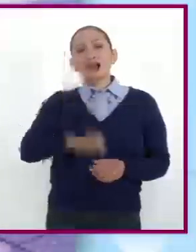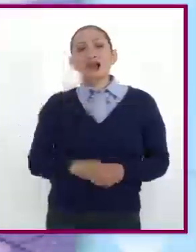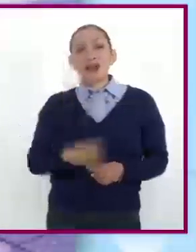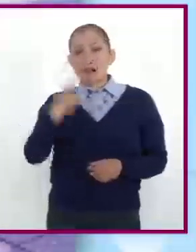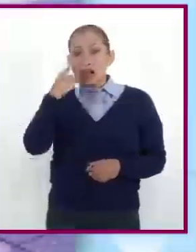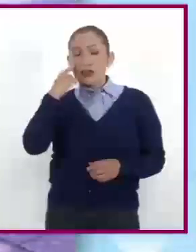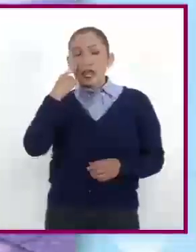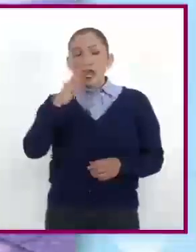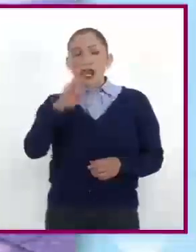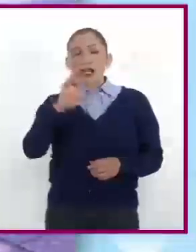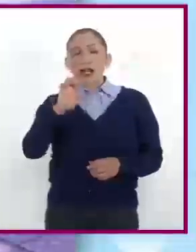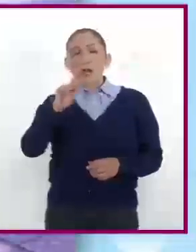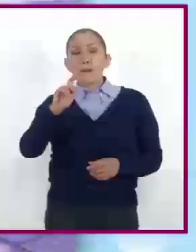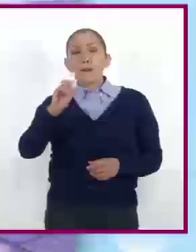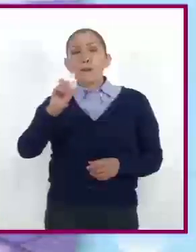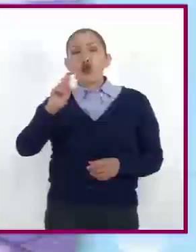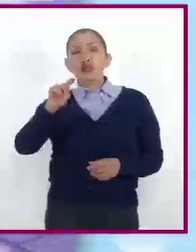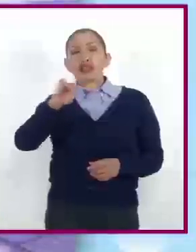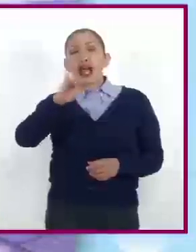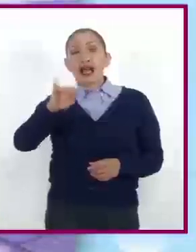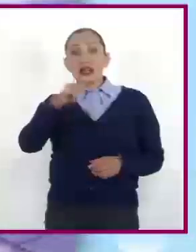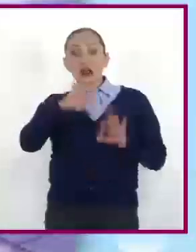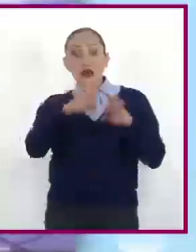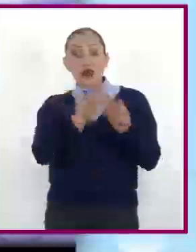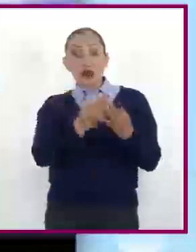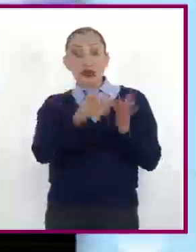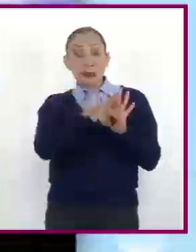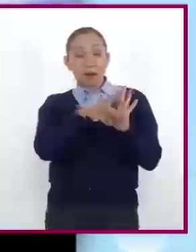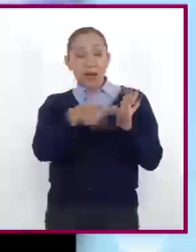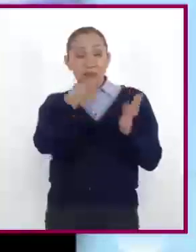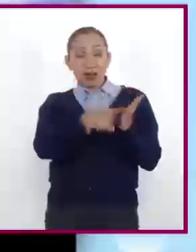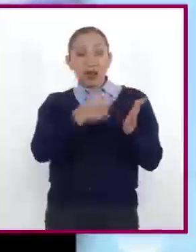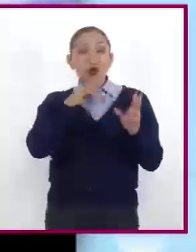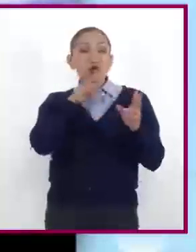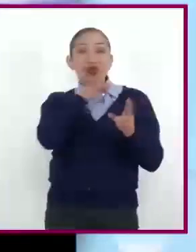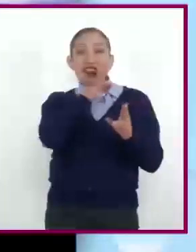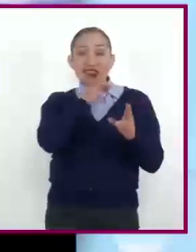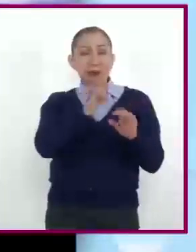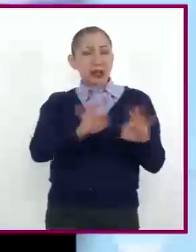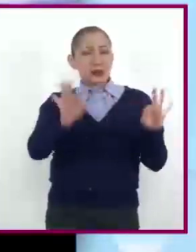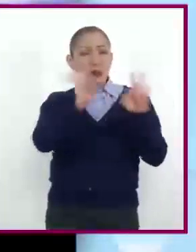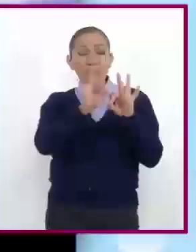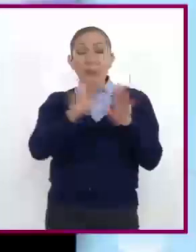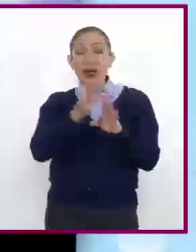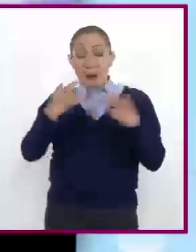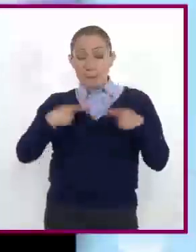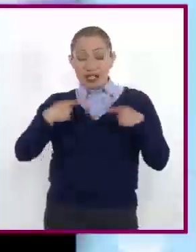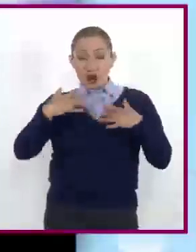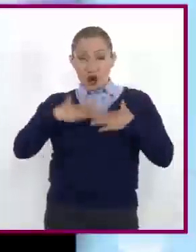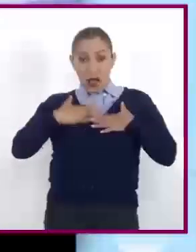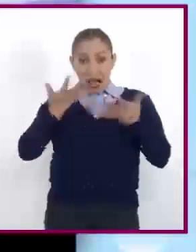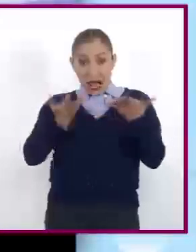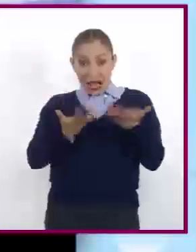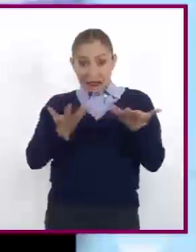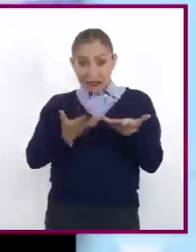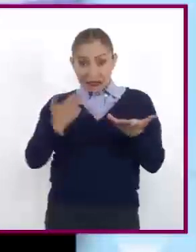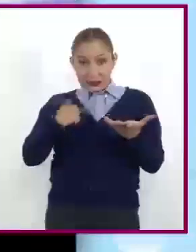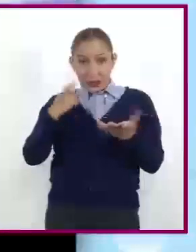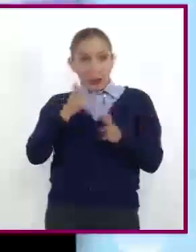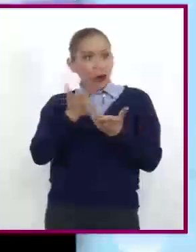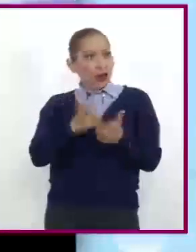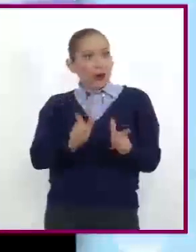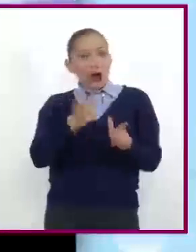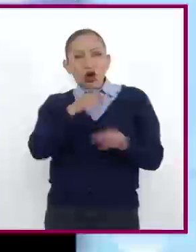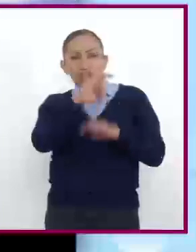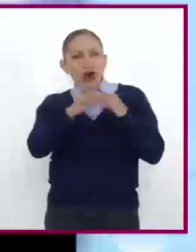Mira, un reportaje es el género periodístico más importante. Primero porque el periodista tiene la libertad de hacer prácticamente lo que